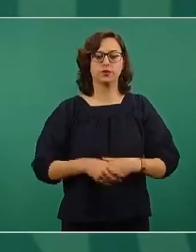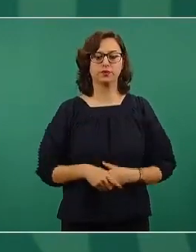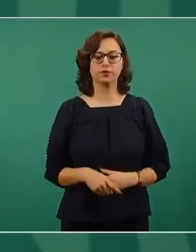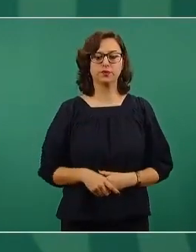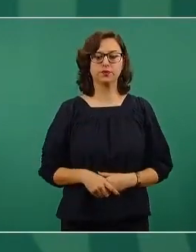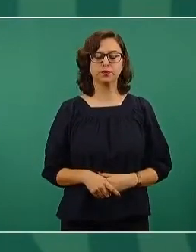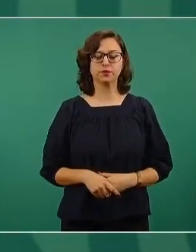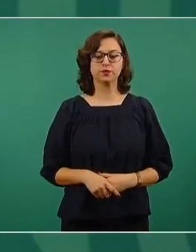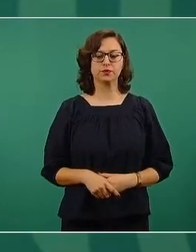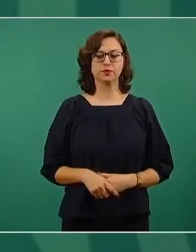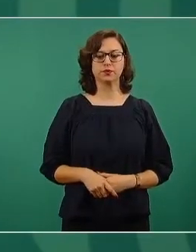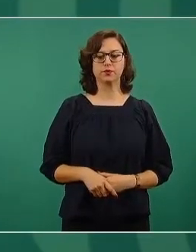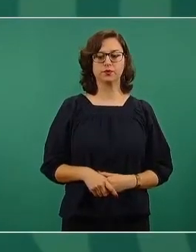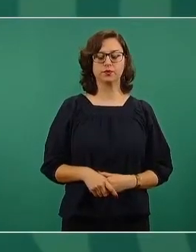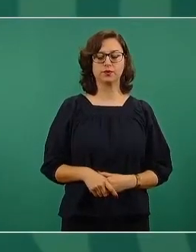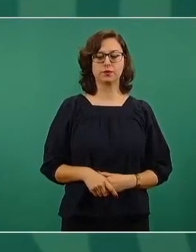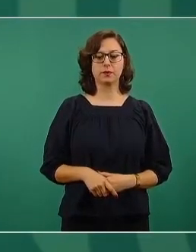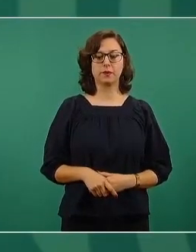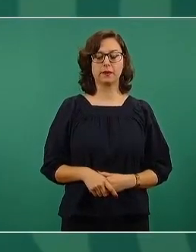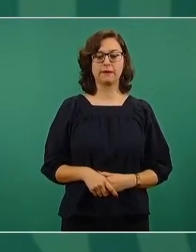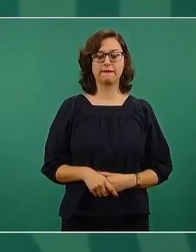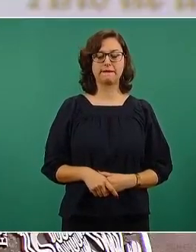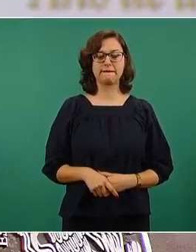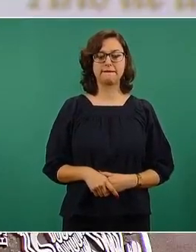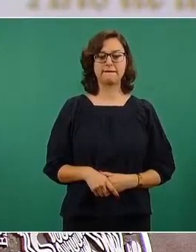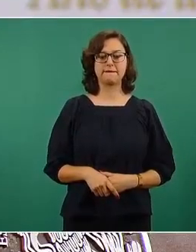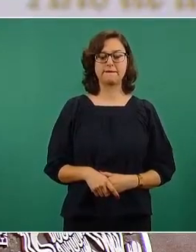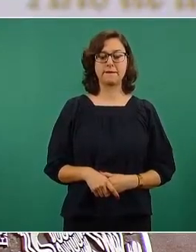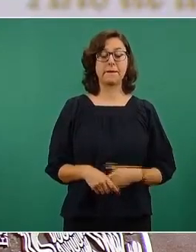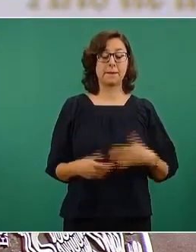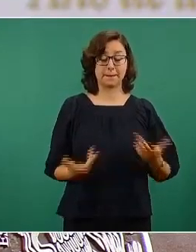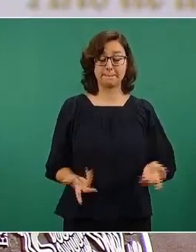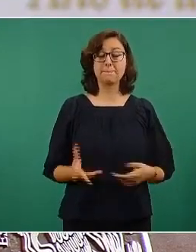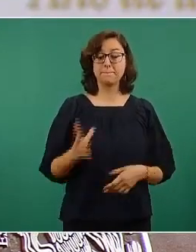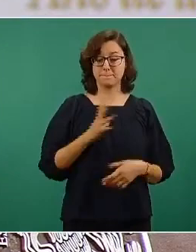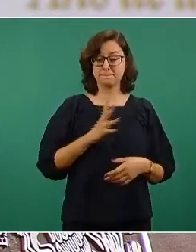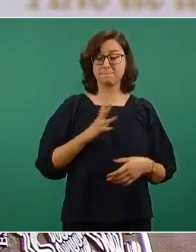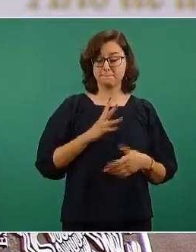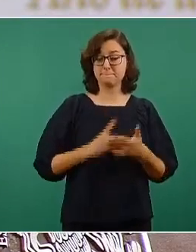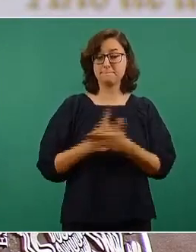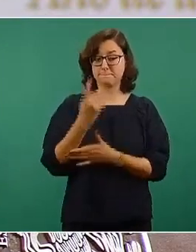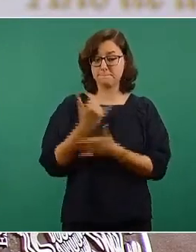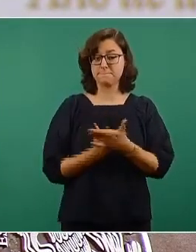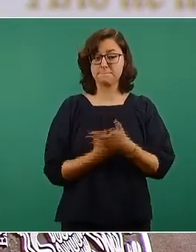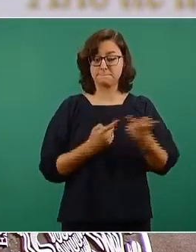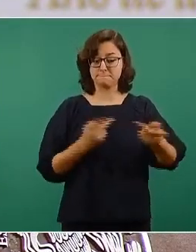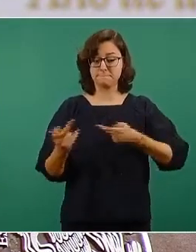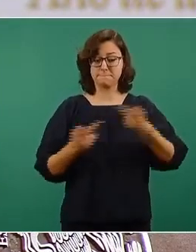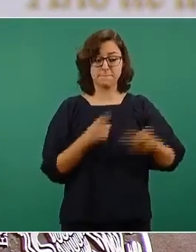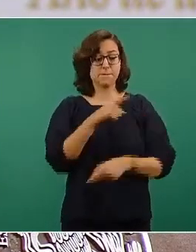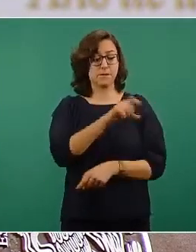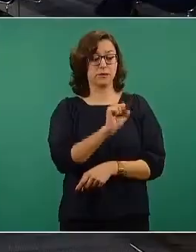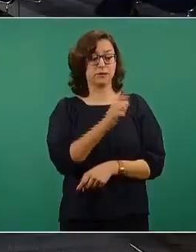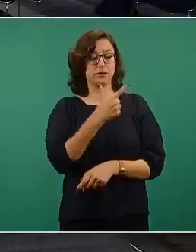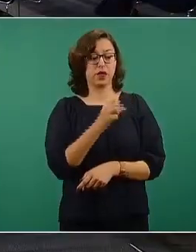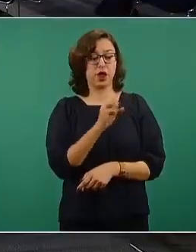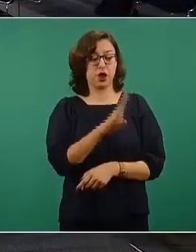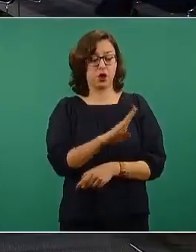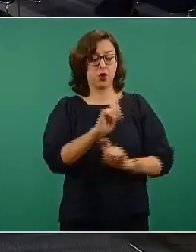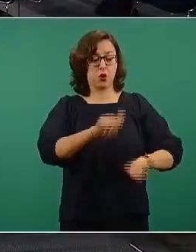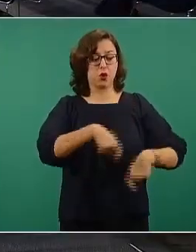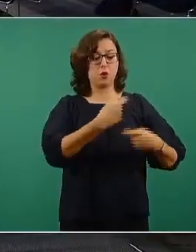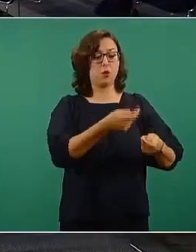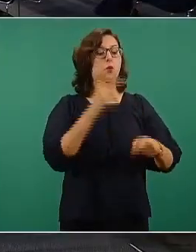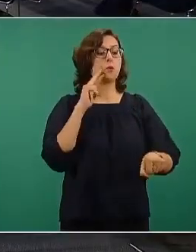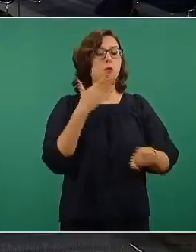lleva la Secretaría de Gobernación. Hoy precisamente habló sobre